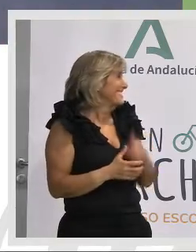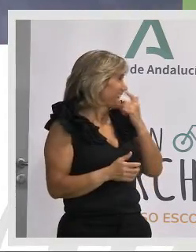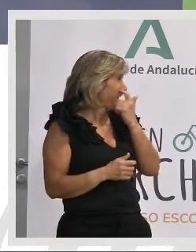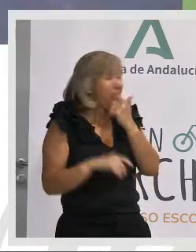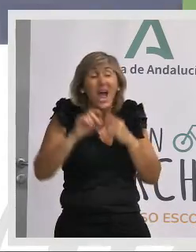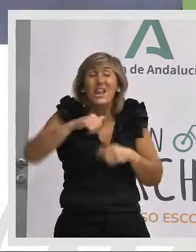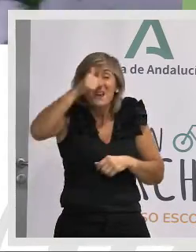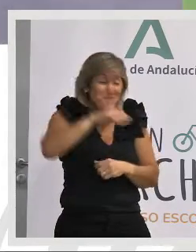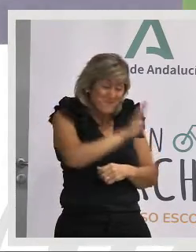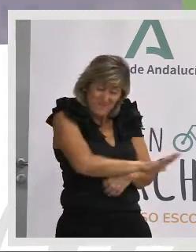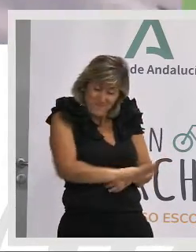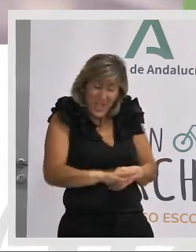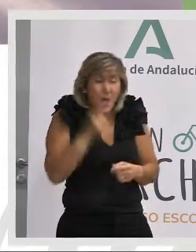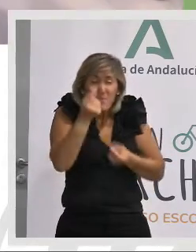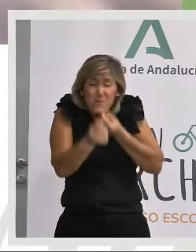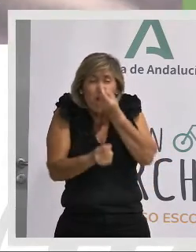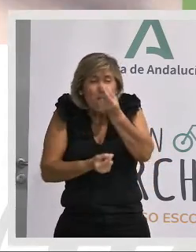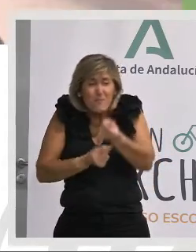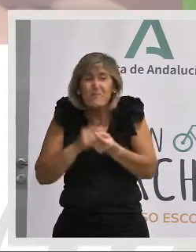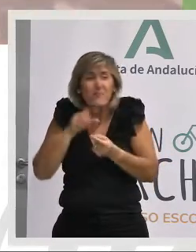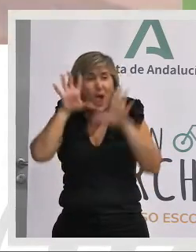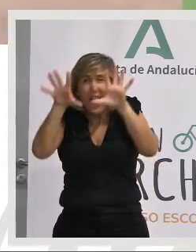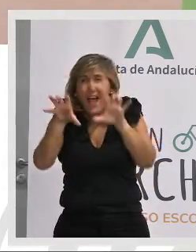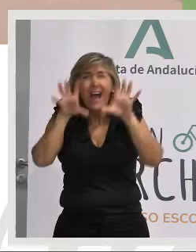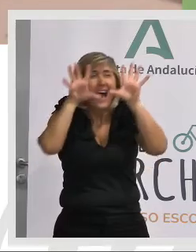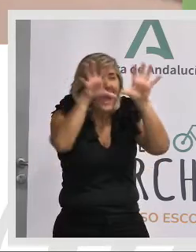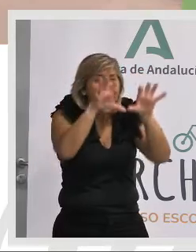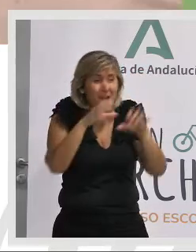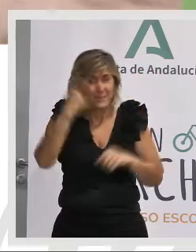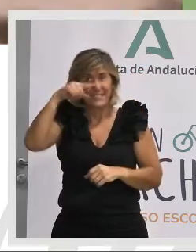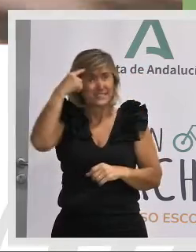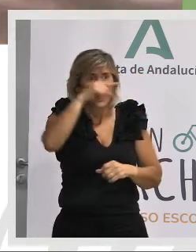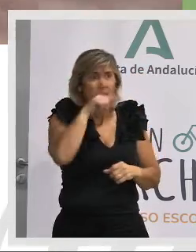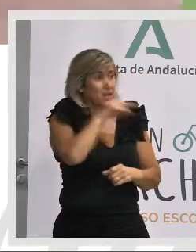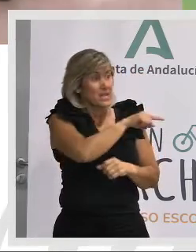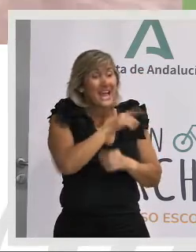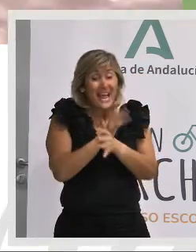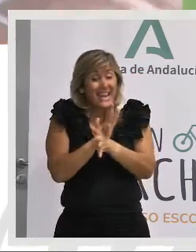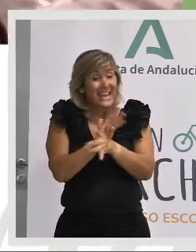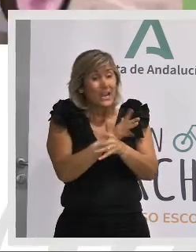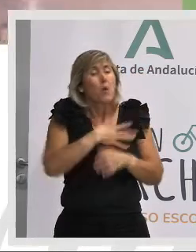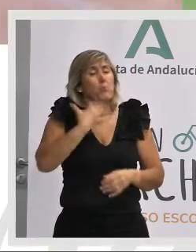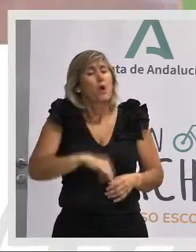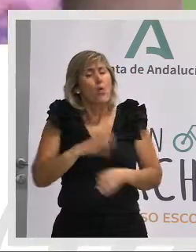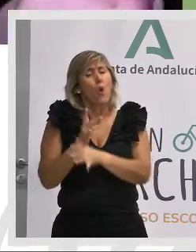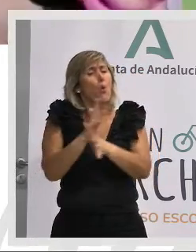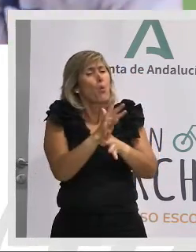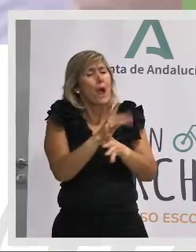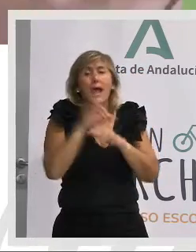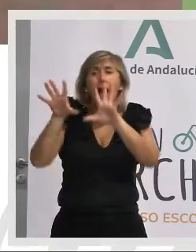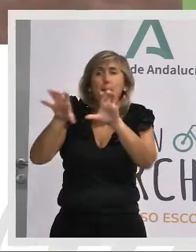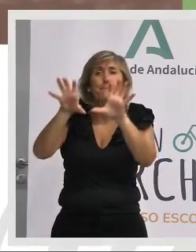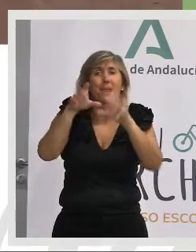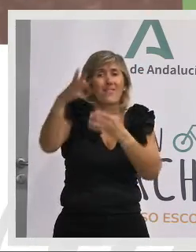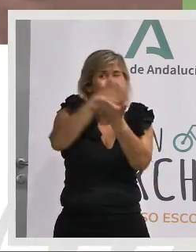Los más pequeños poco a poco van conociendo estos medios, por eso en sus recreos pueden jugar y aprender con ellos.